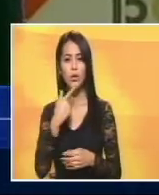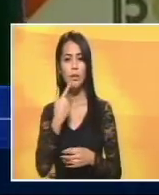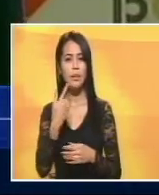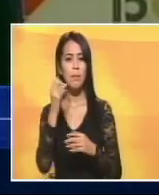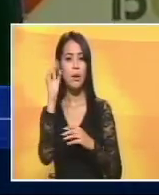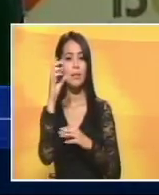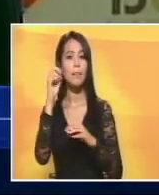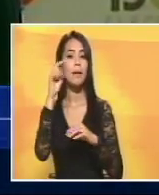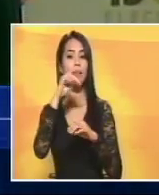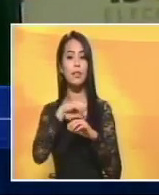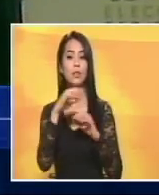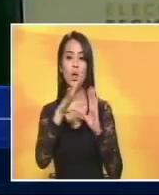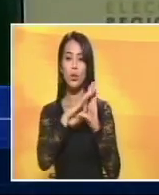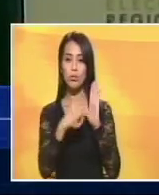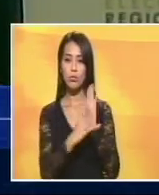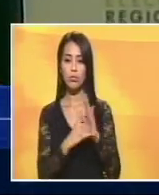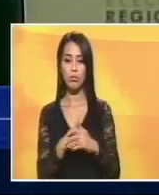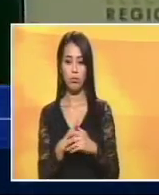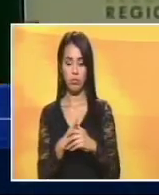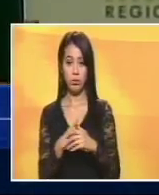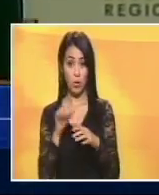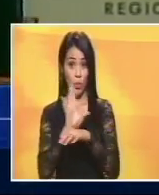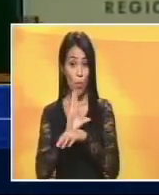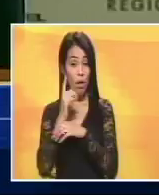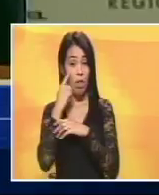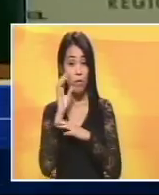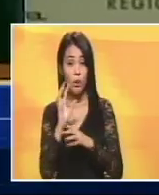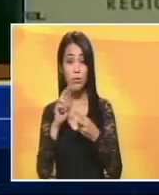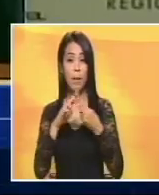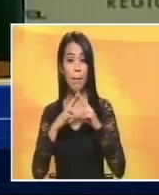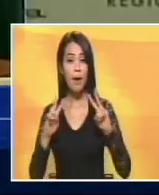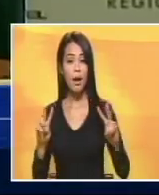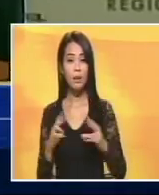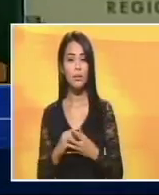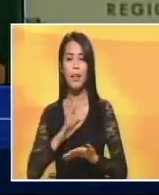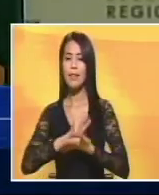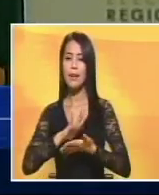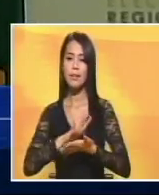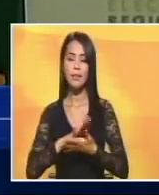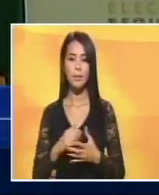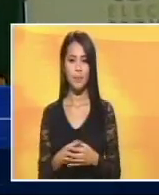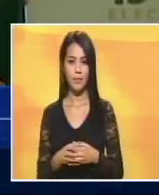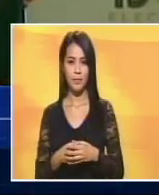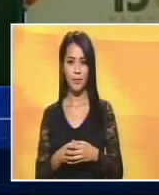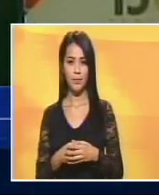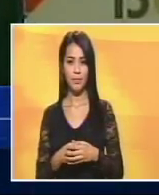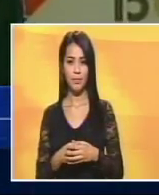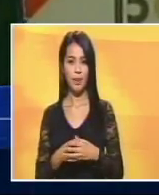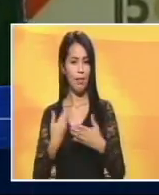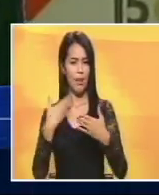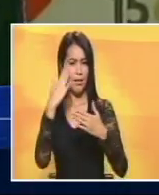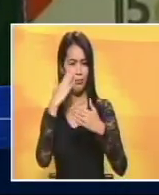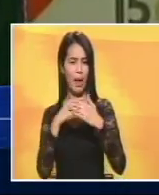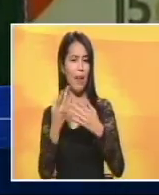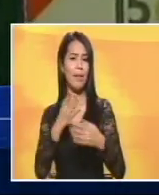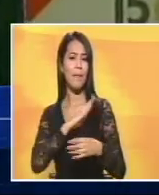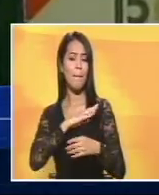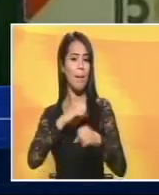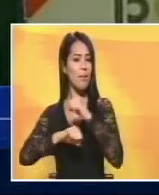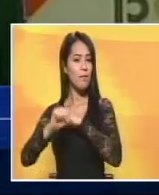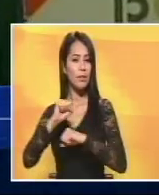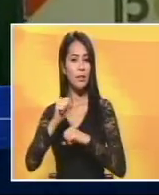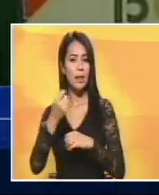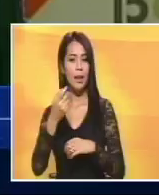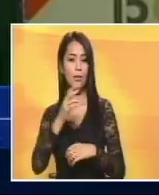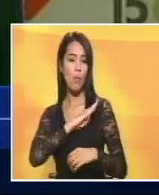Asamblea Nacional Constituyente, cuidadosos como somos de la paz, de la tranquilidad, de la soberanía, del bienestar del